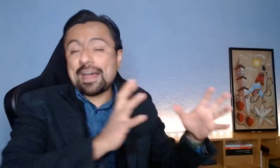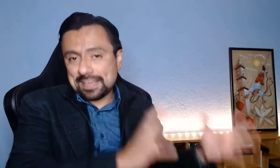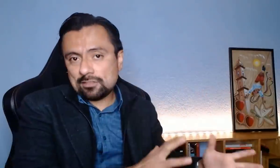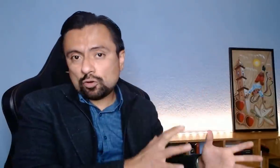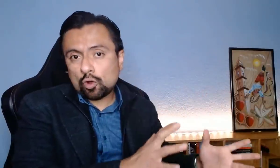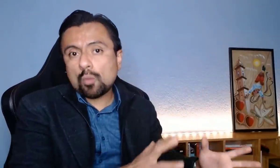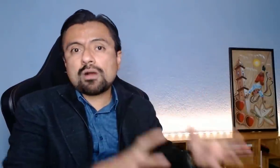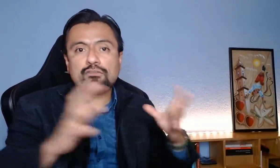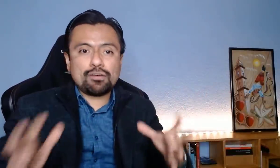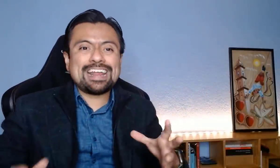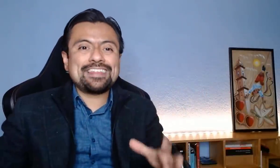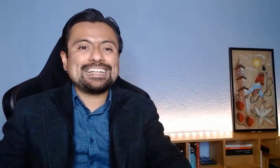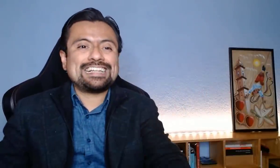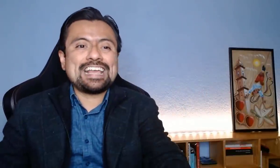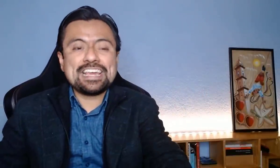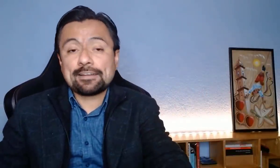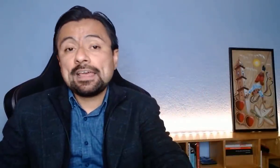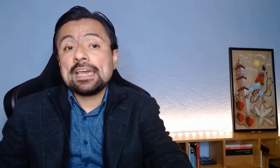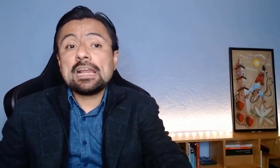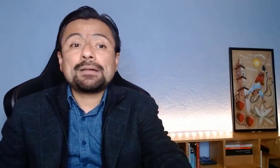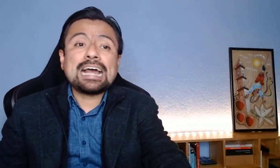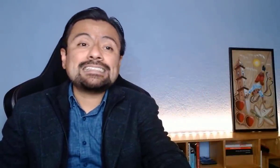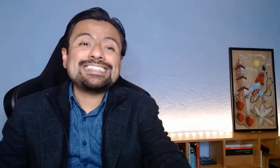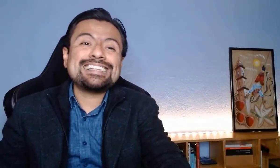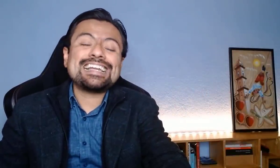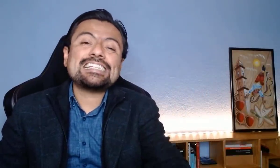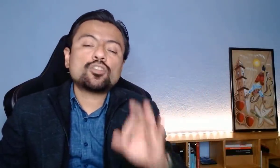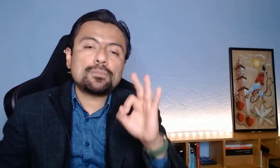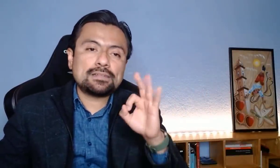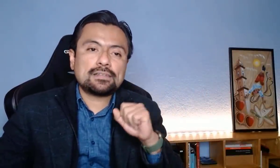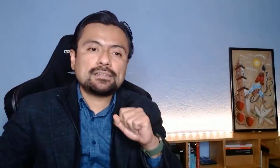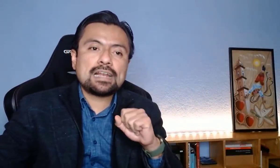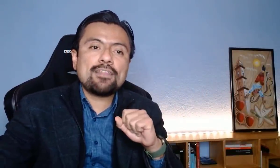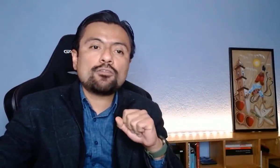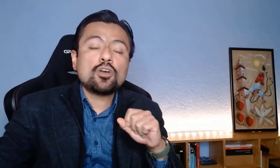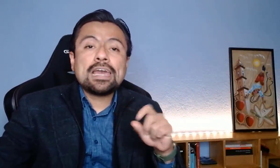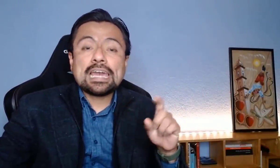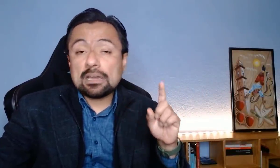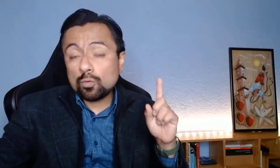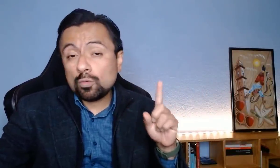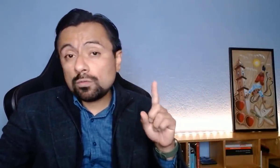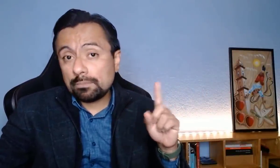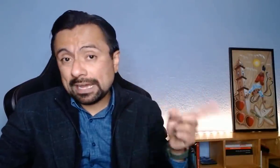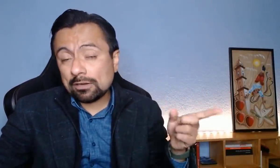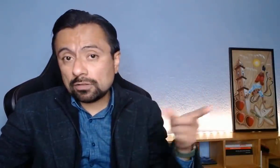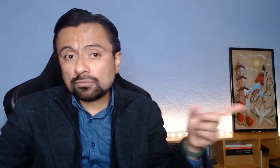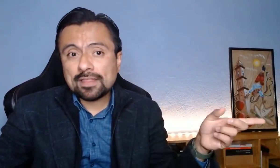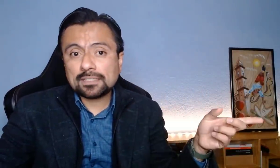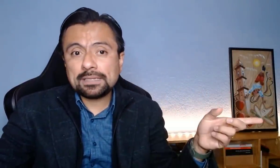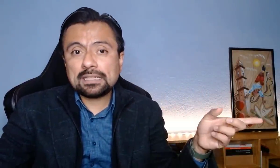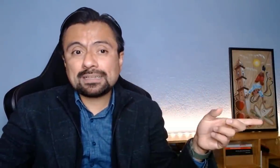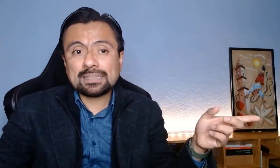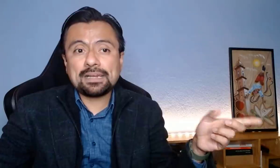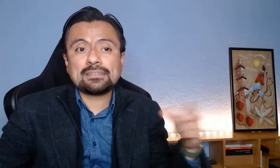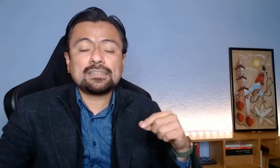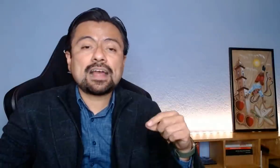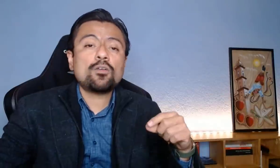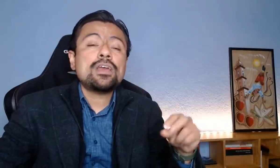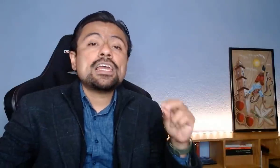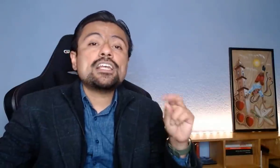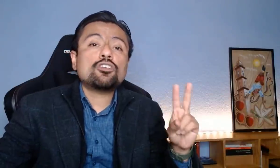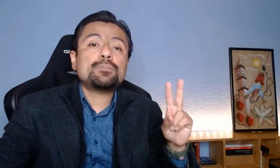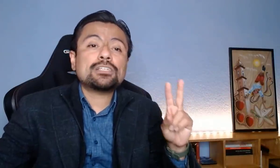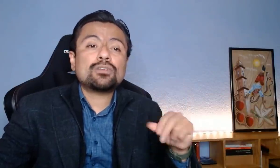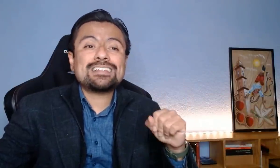tanto adentro como afuera del taller. El balance, 3 hombres asesinados, un perro de una de las víctimas también